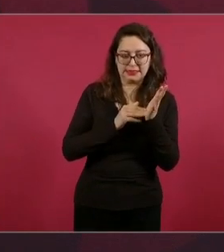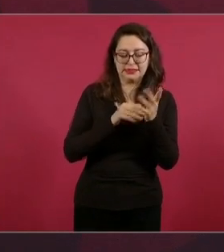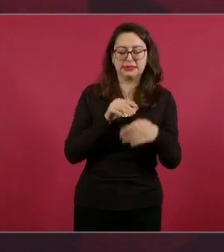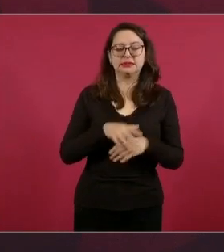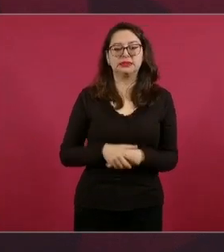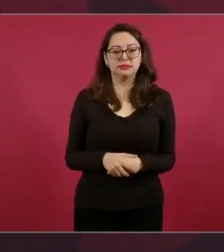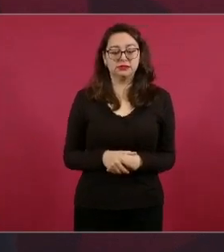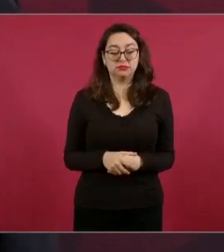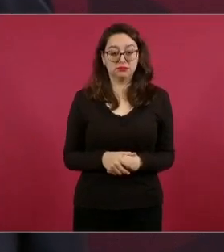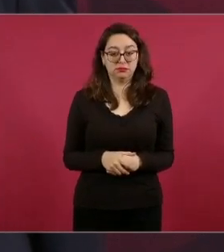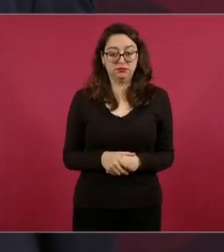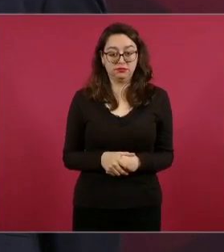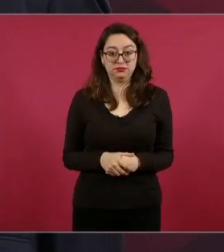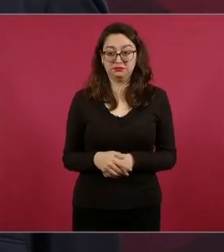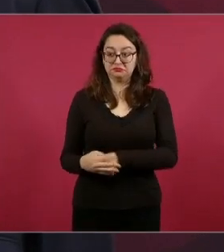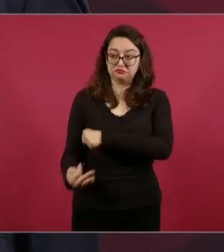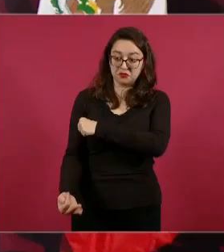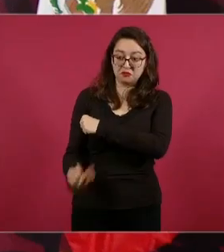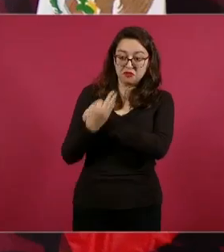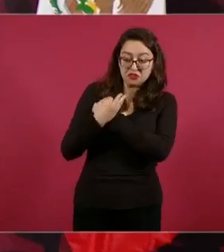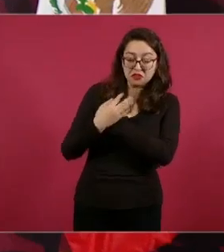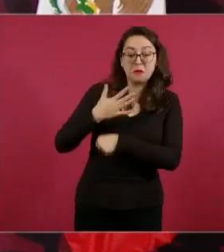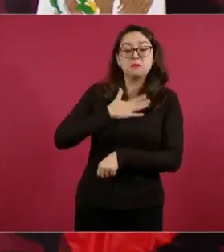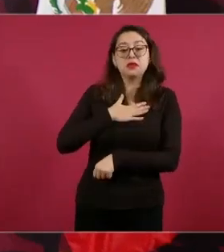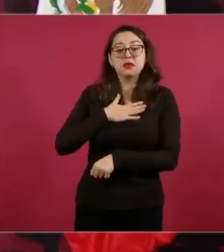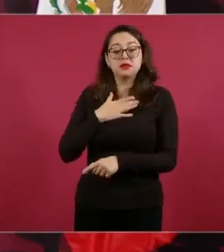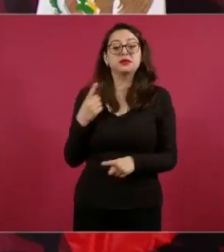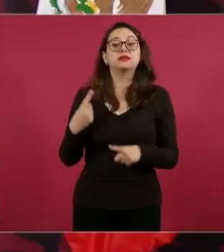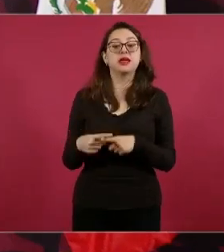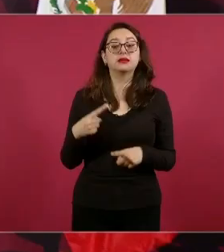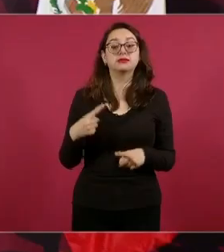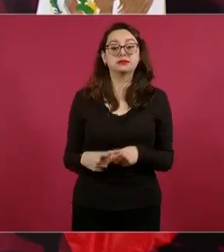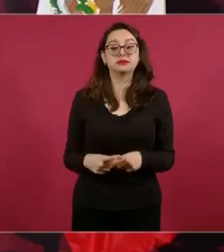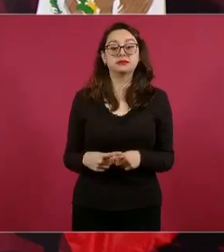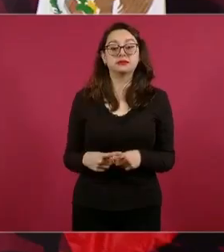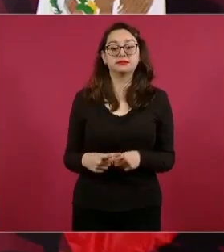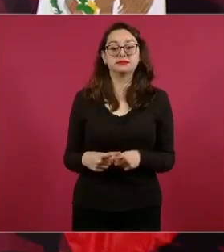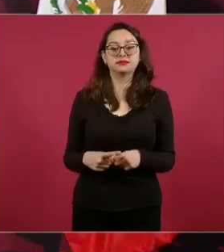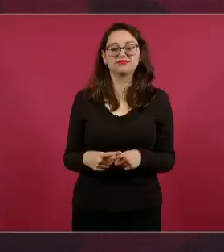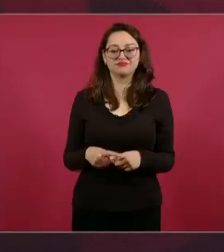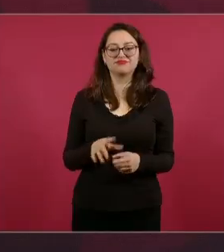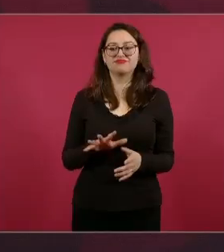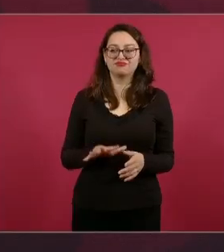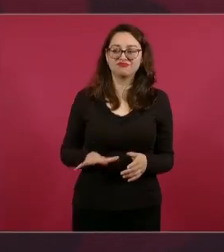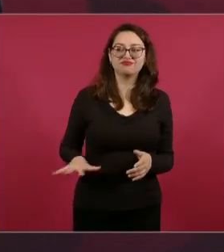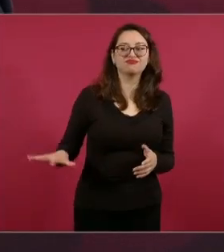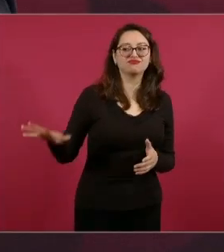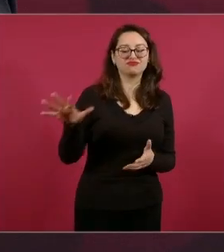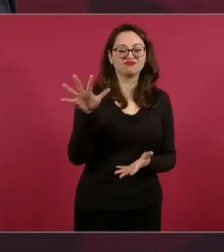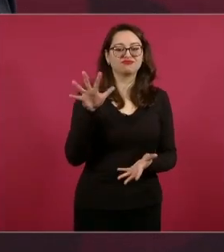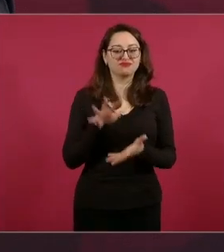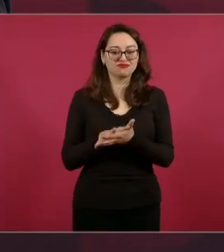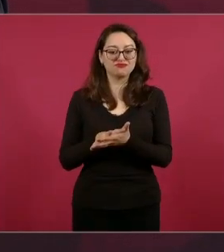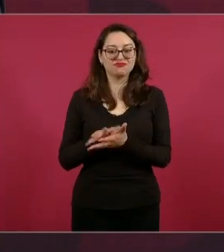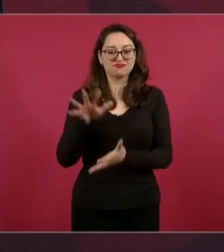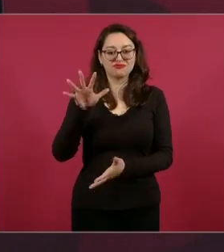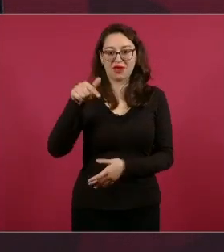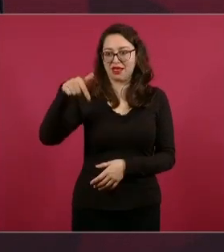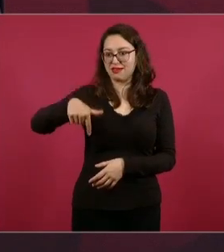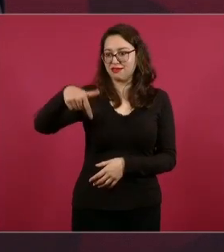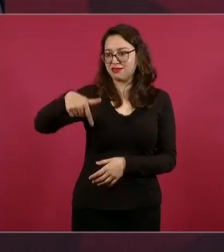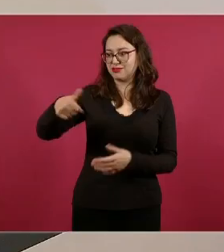¿quién me respaldó? El pueblo, en especial los de